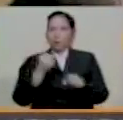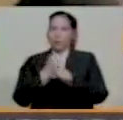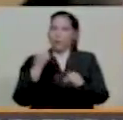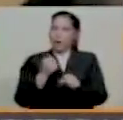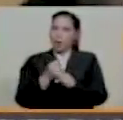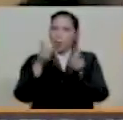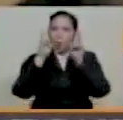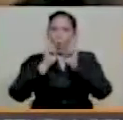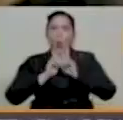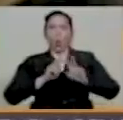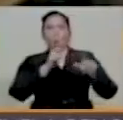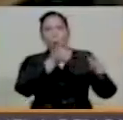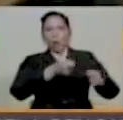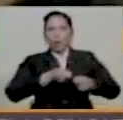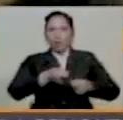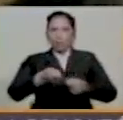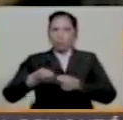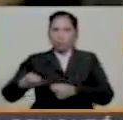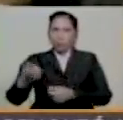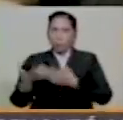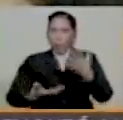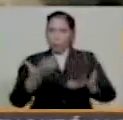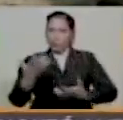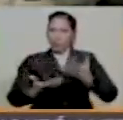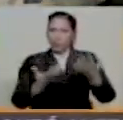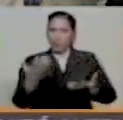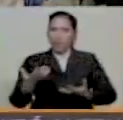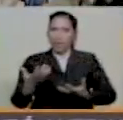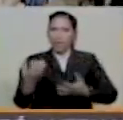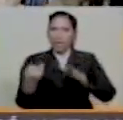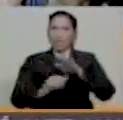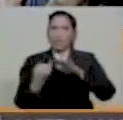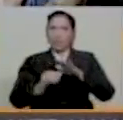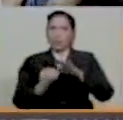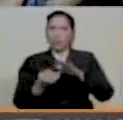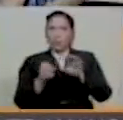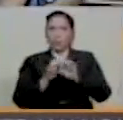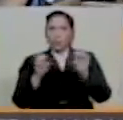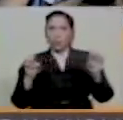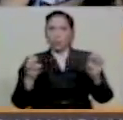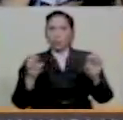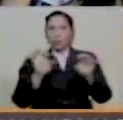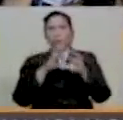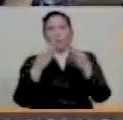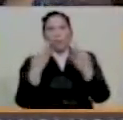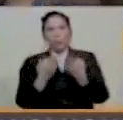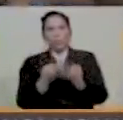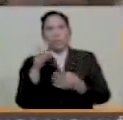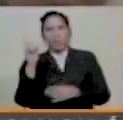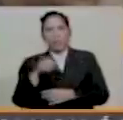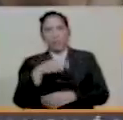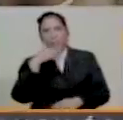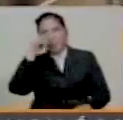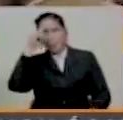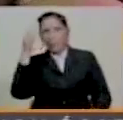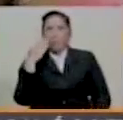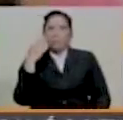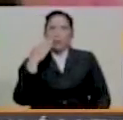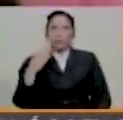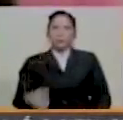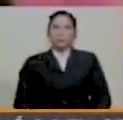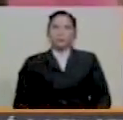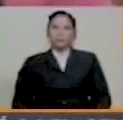obreros, cocineras de las instituciones públicas y también a sus familiares, a sus padres, a sus madres, a